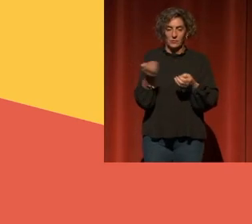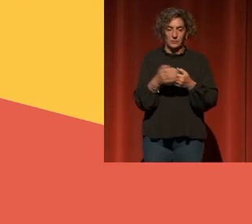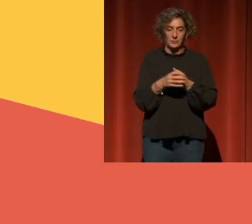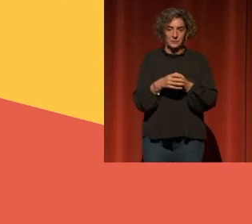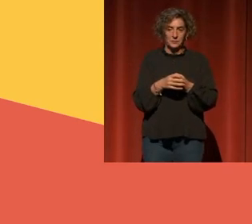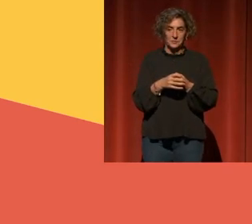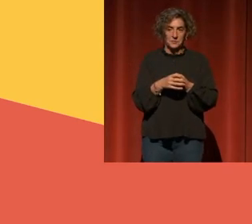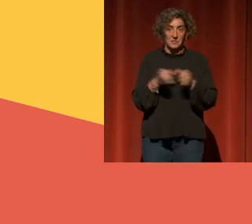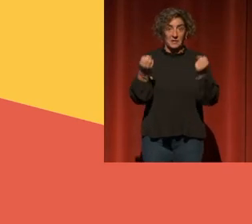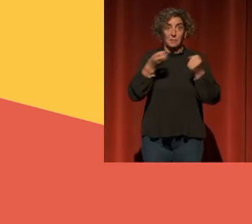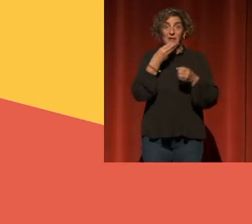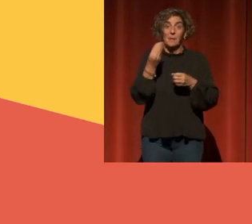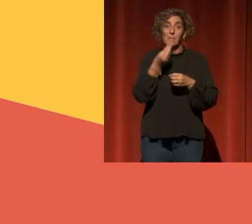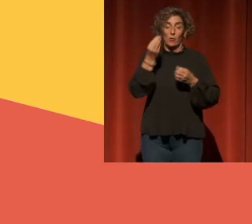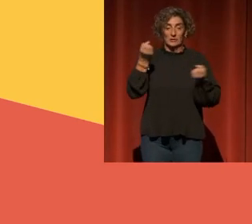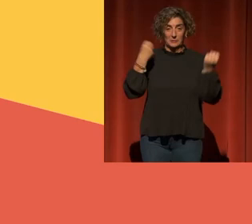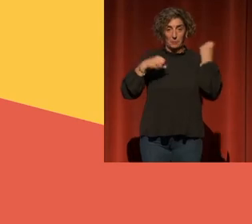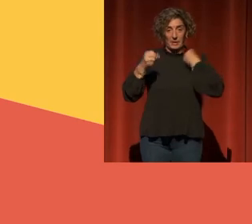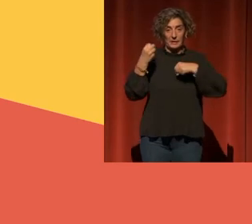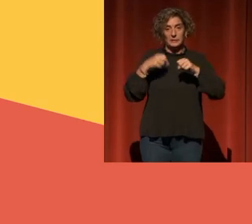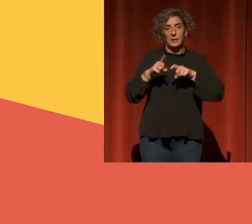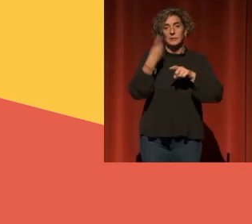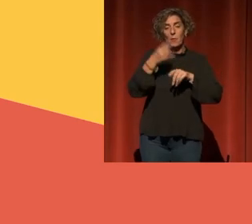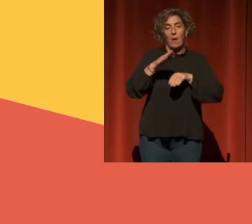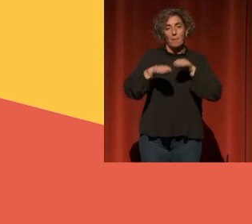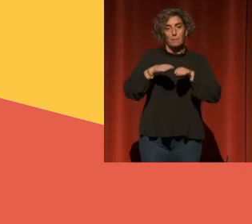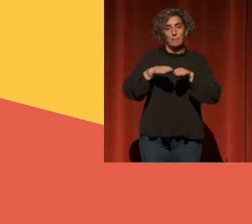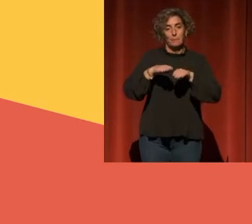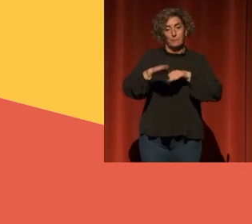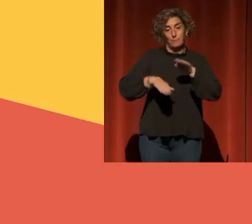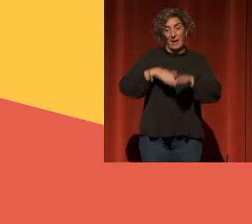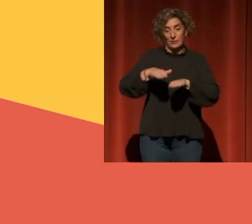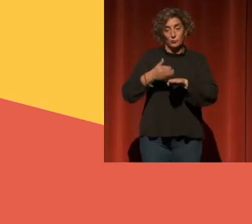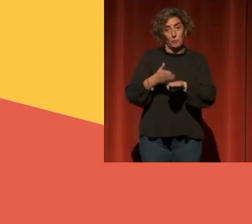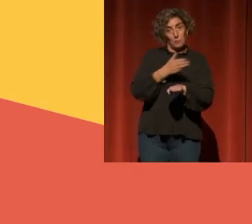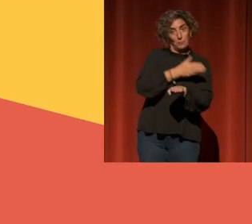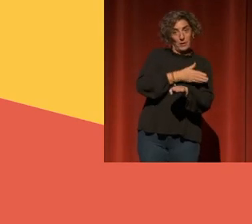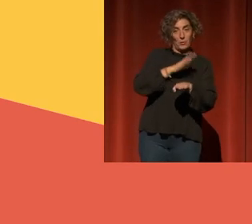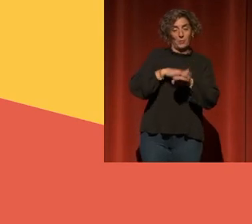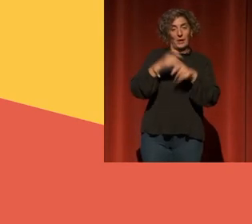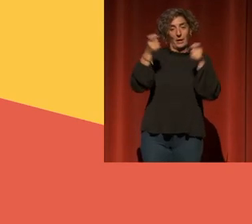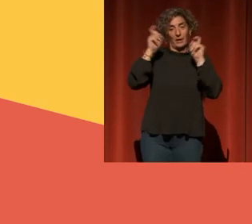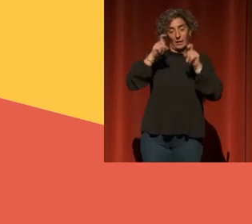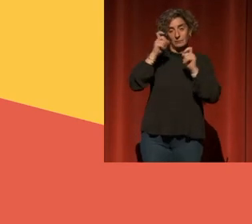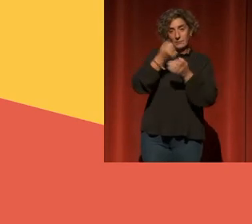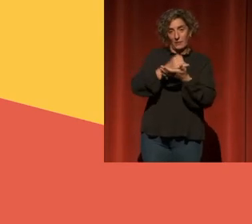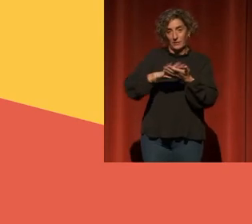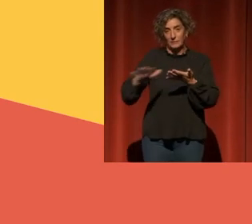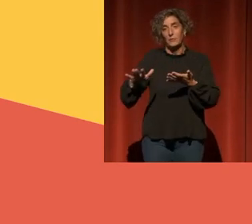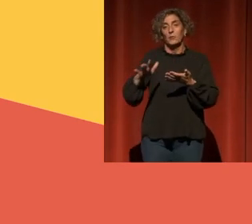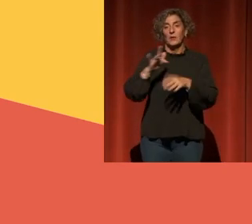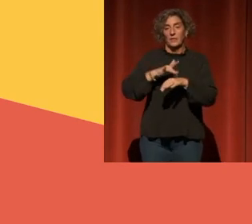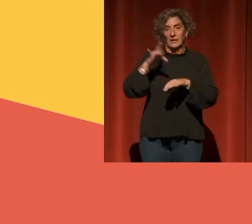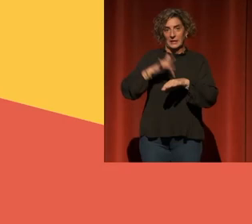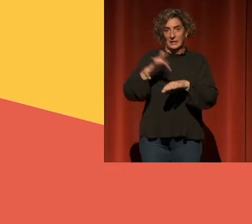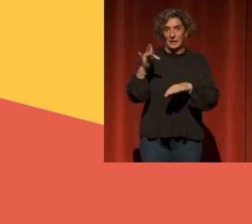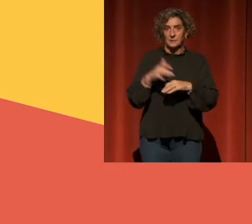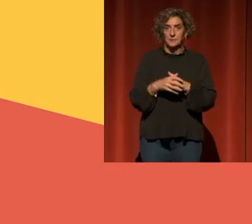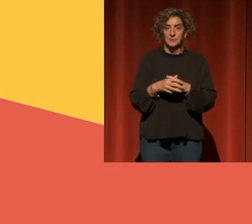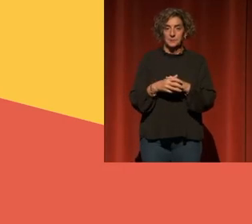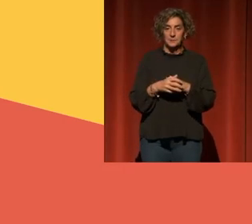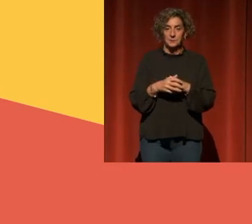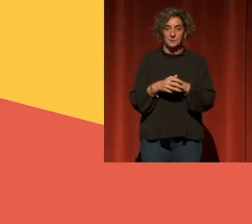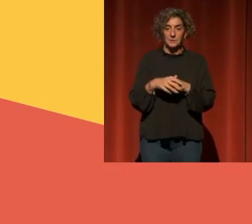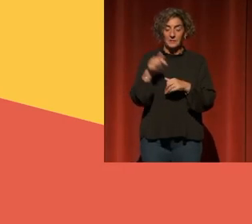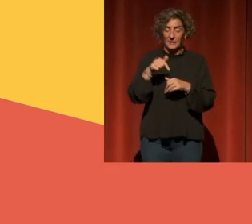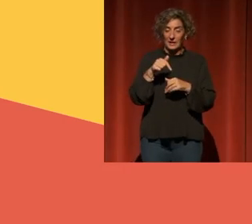prácticas y como un paso previo hacia la alfabetización Ah digital Esta es la